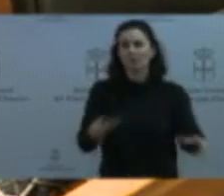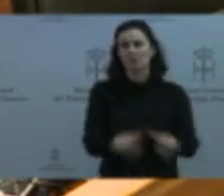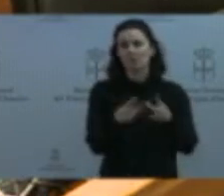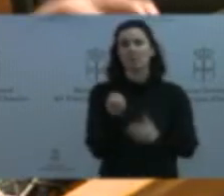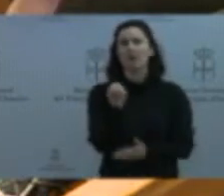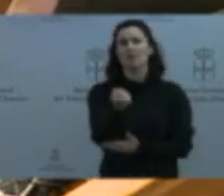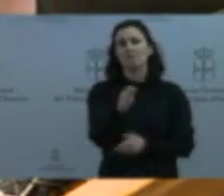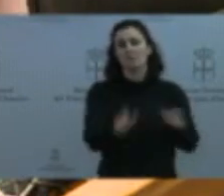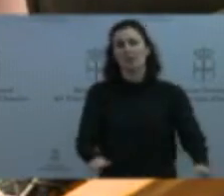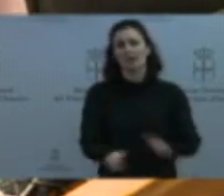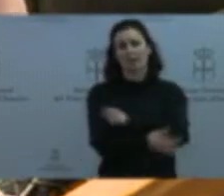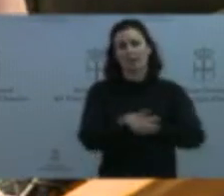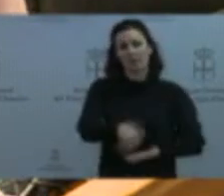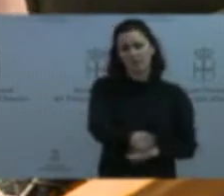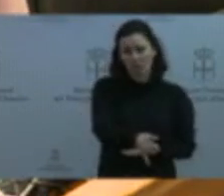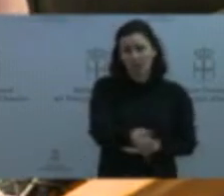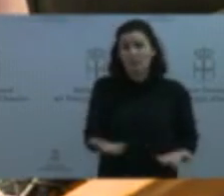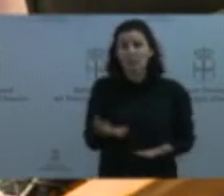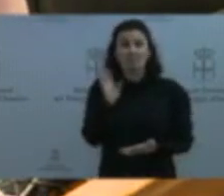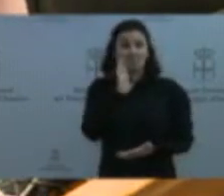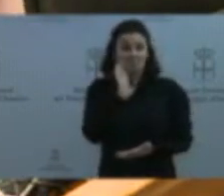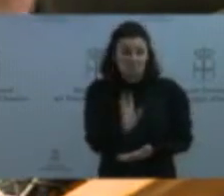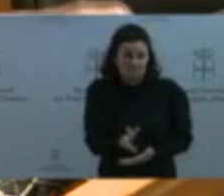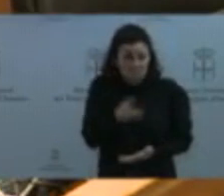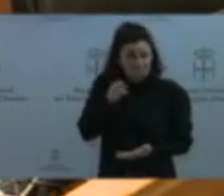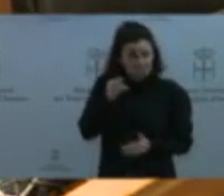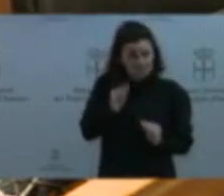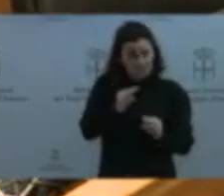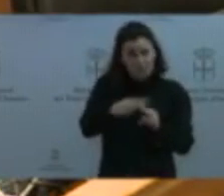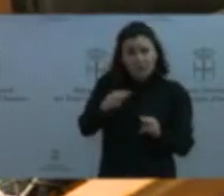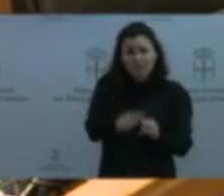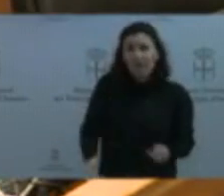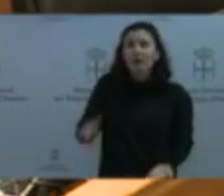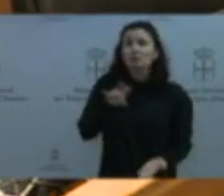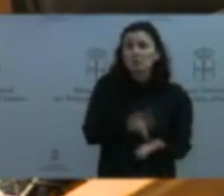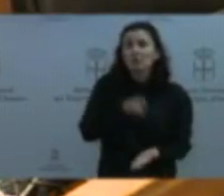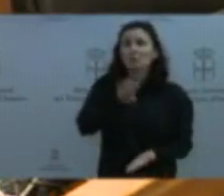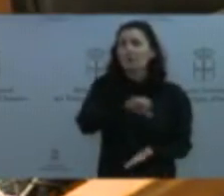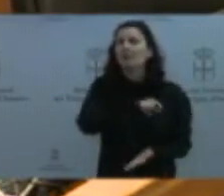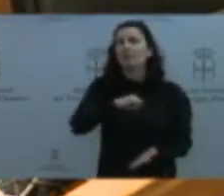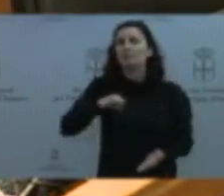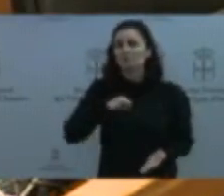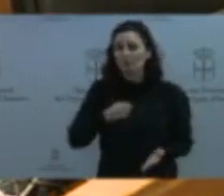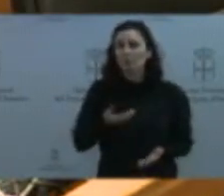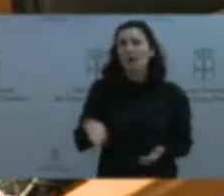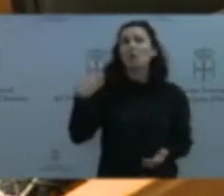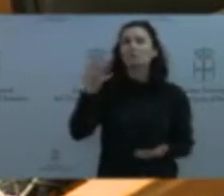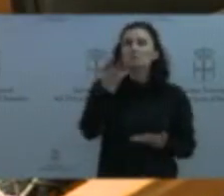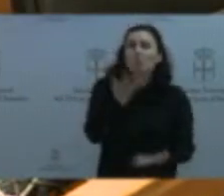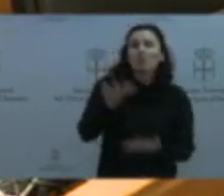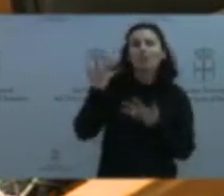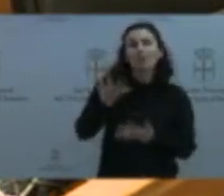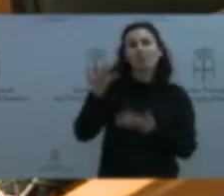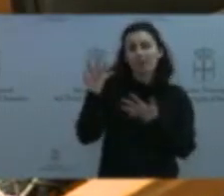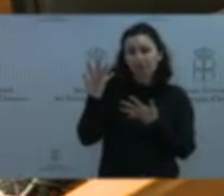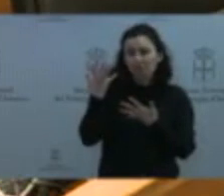corrupción política que sufrió esta comunidad durante las últimas décadas, la corrupción política que ahora está en los tribunales